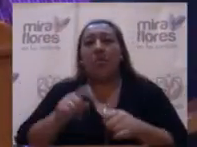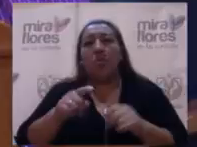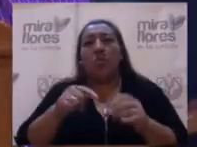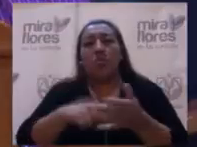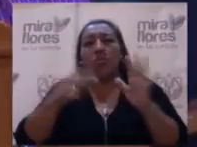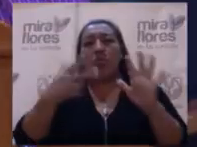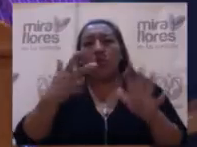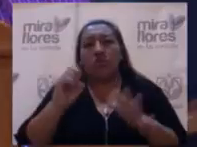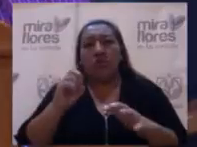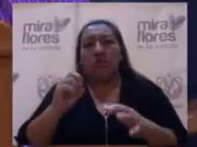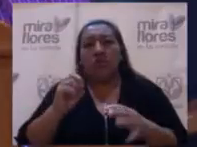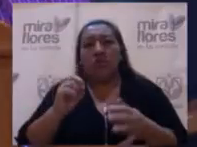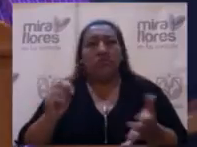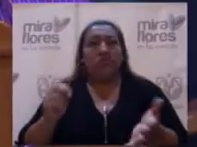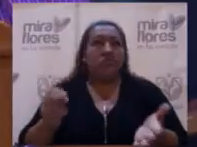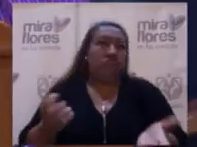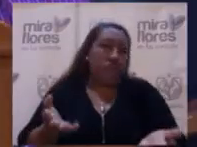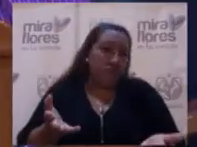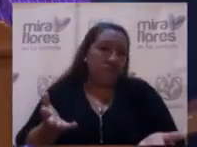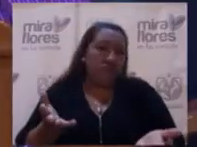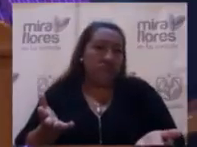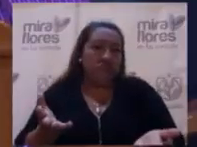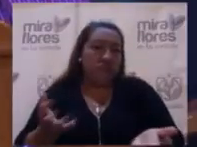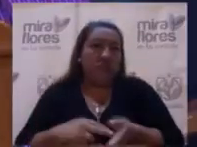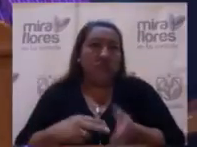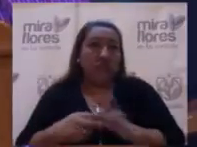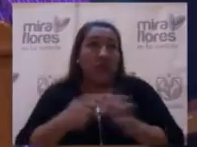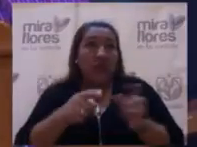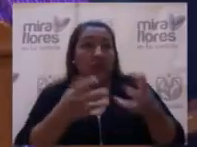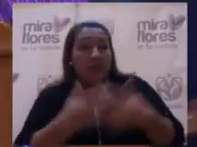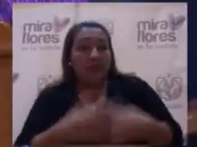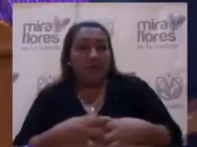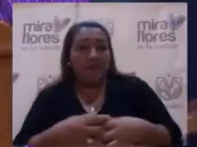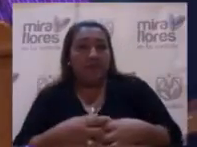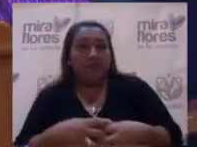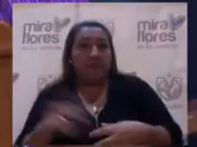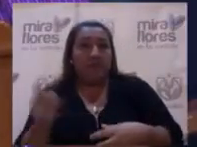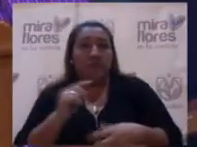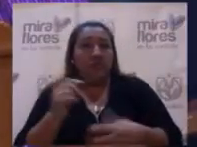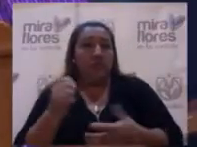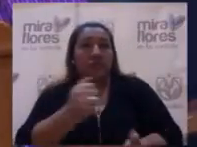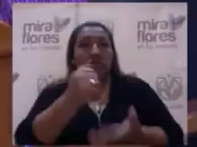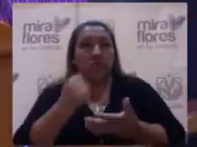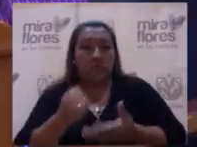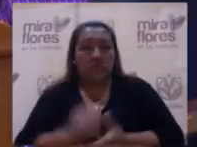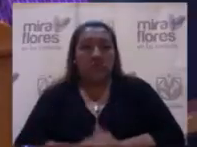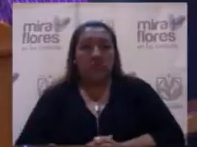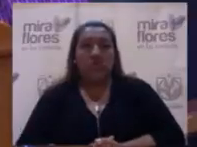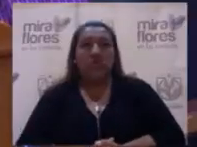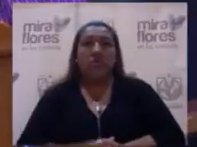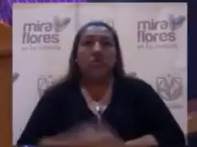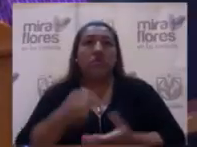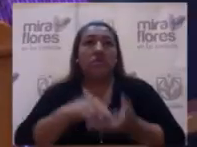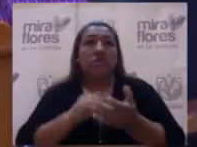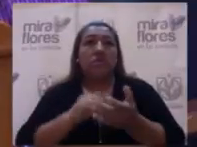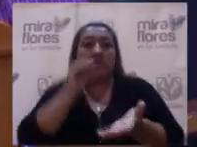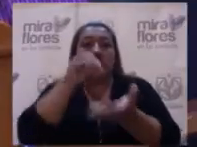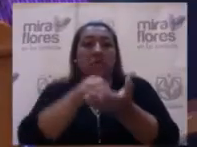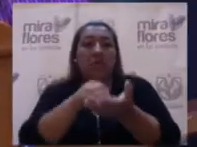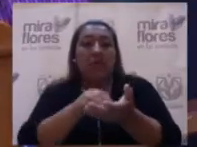Quiere decir que esta empresa no está donando, sino simplemente está contribuyendo a hacer